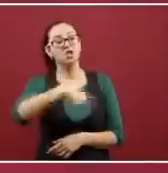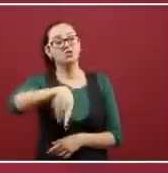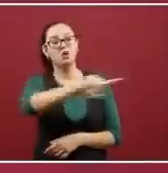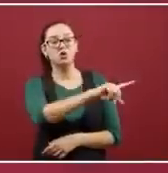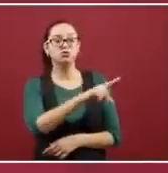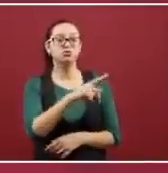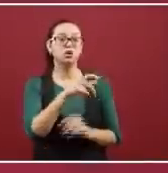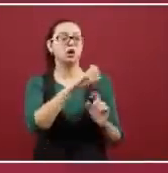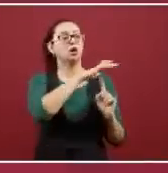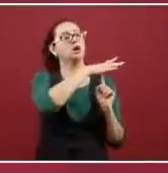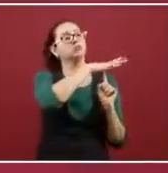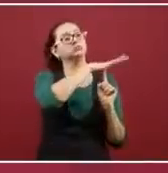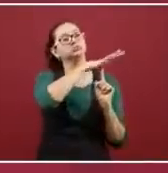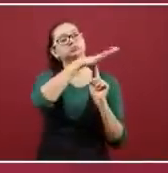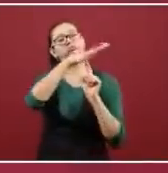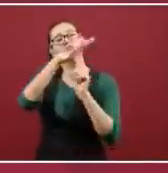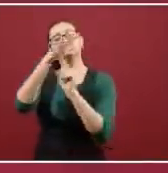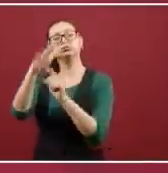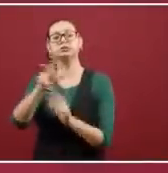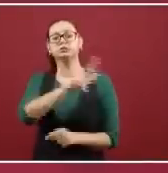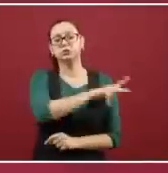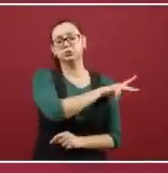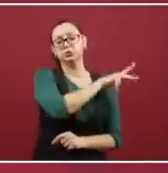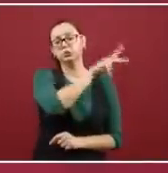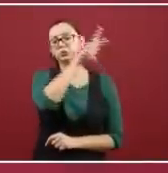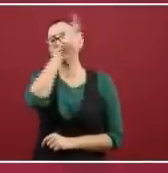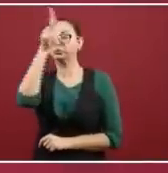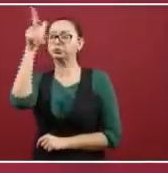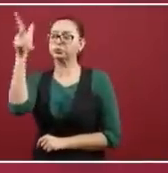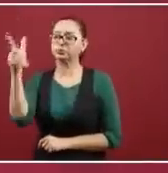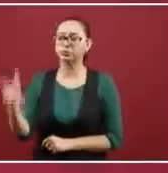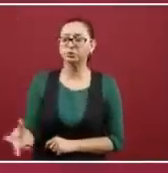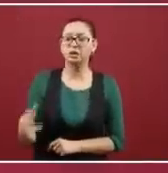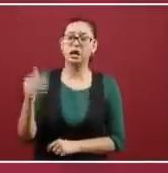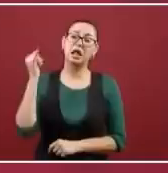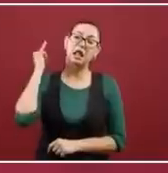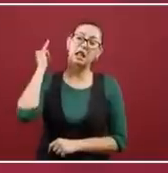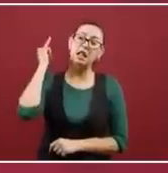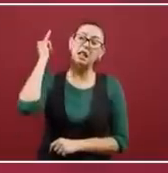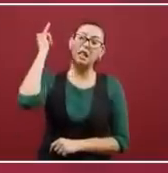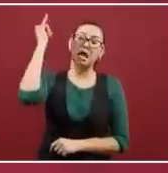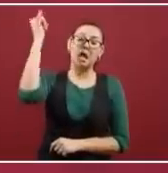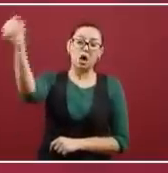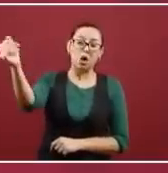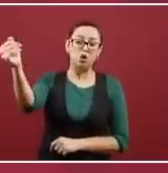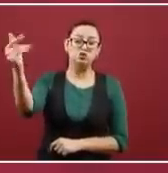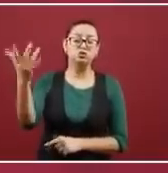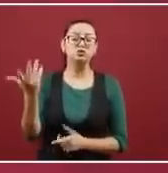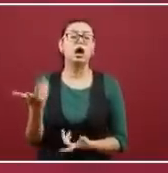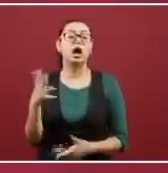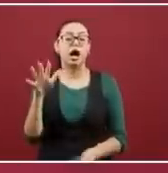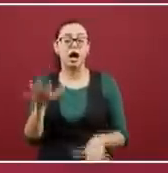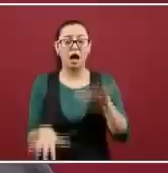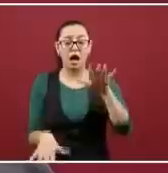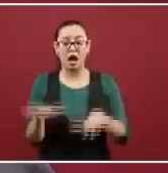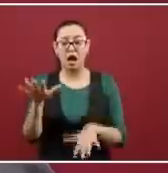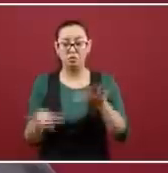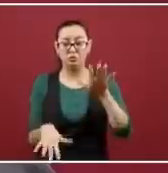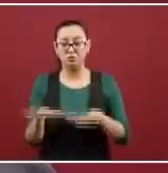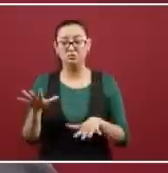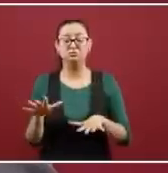Llegaban a un lugar remoto, incluso podían hasta hacer un